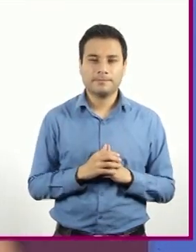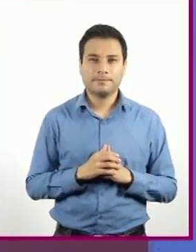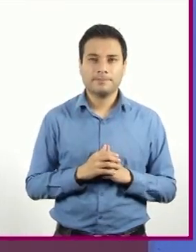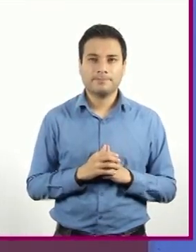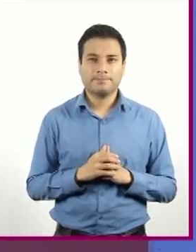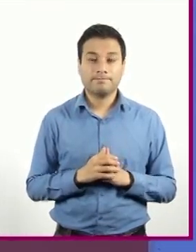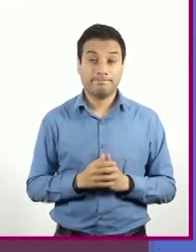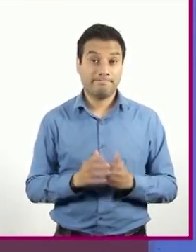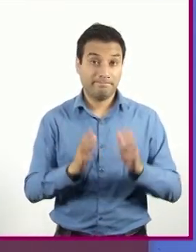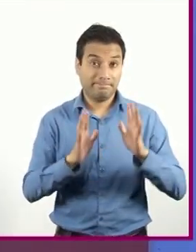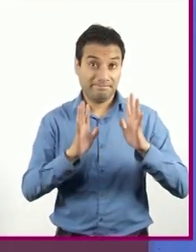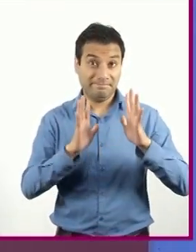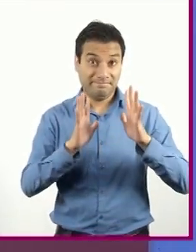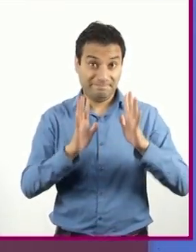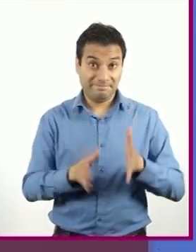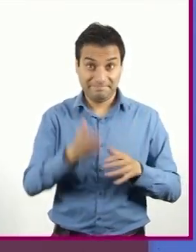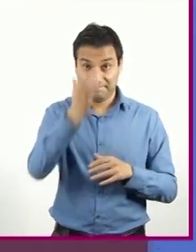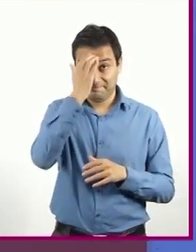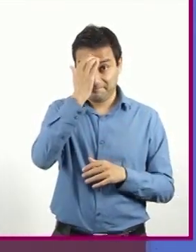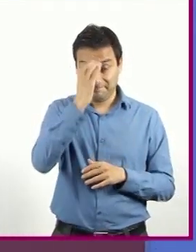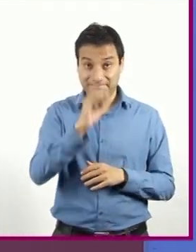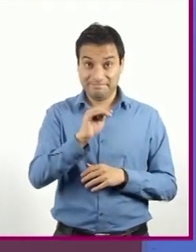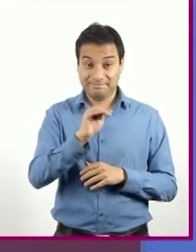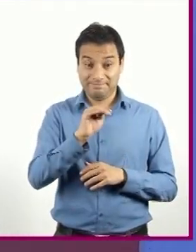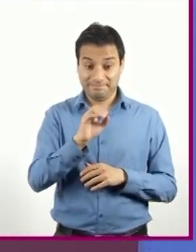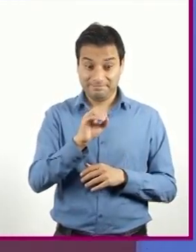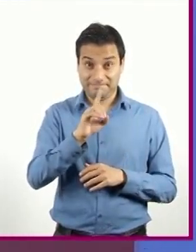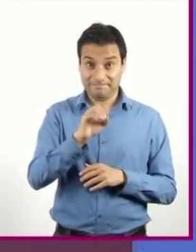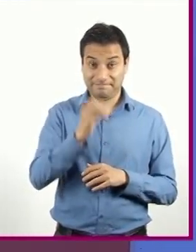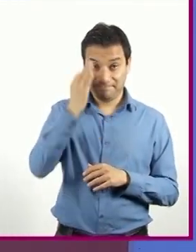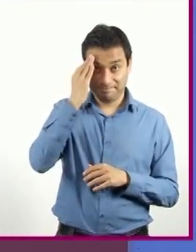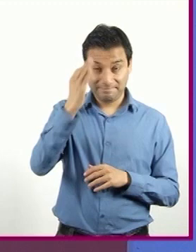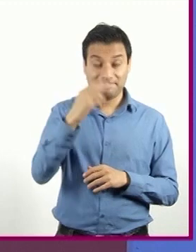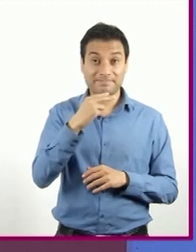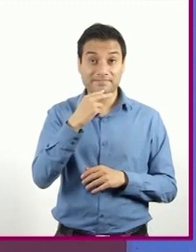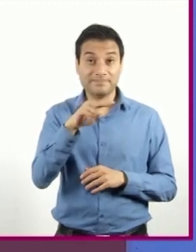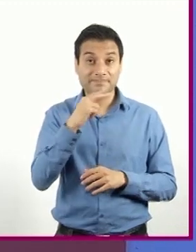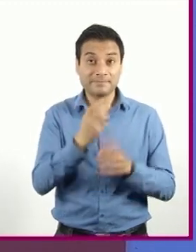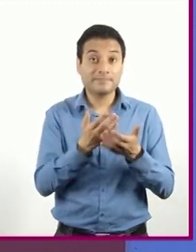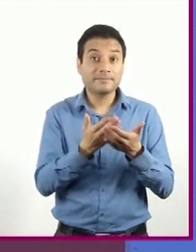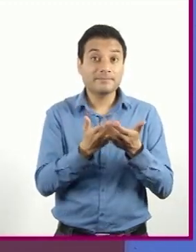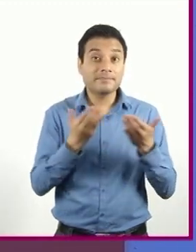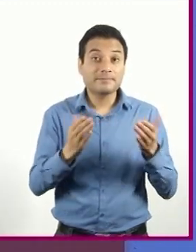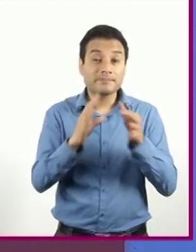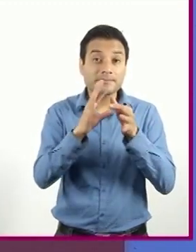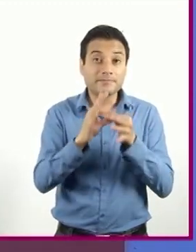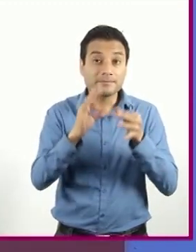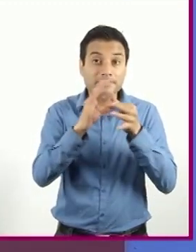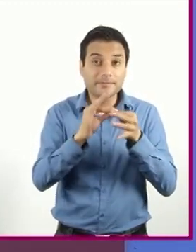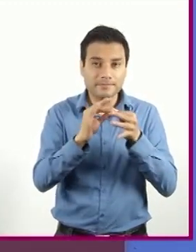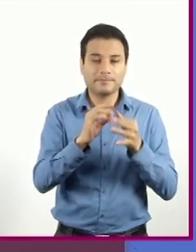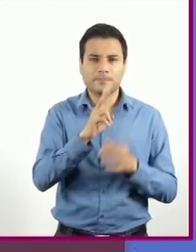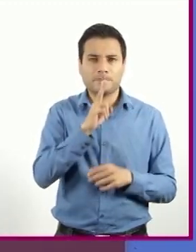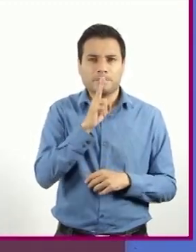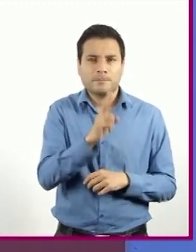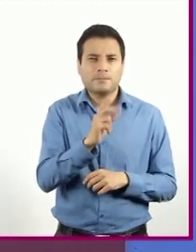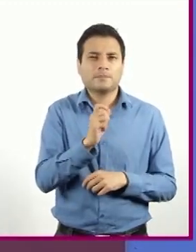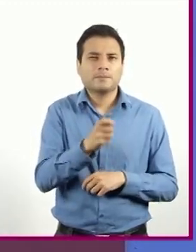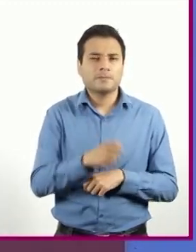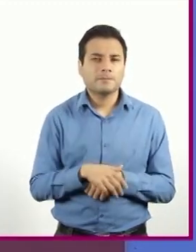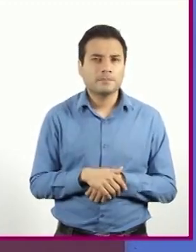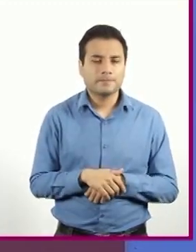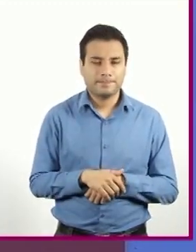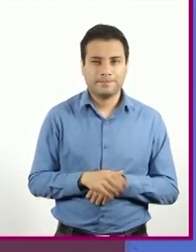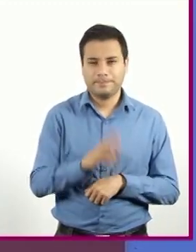Hemos recordado modo y tiempos verbales. Ahora comentemos acerca de la voz. La voz